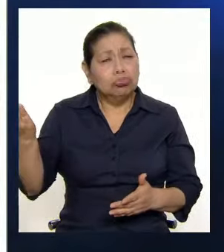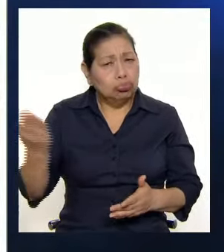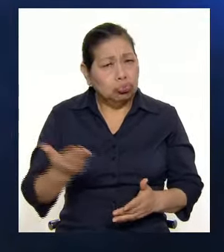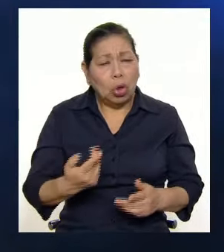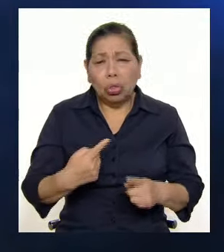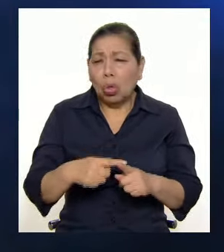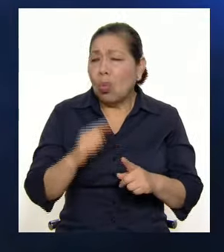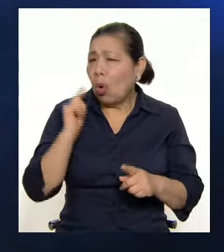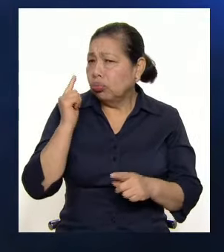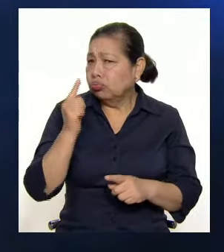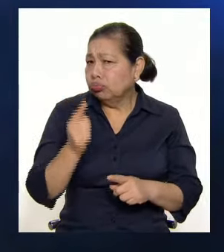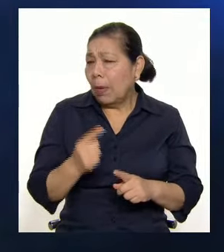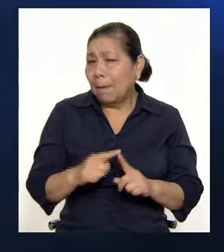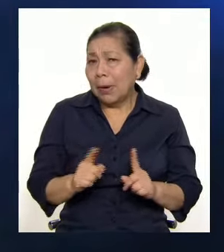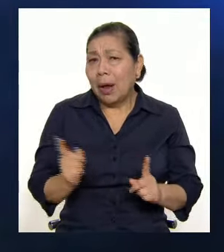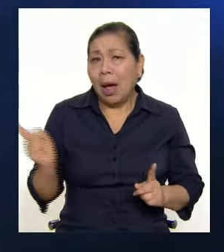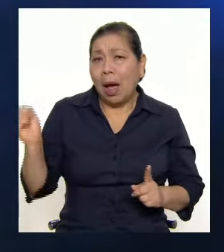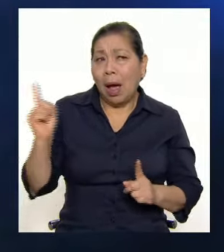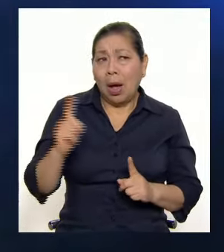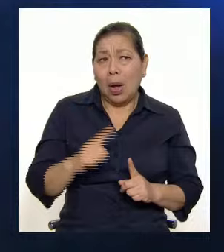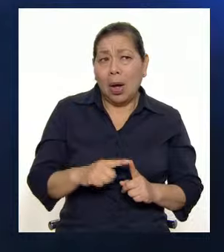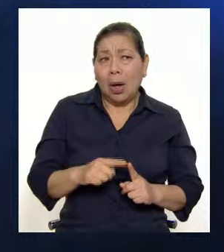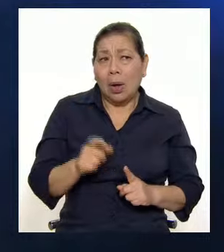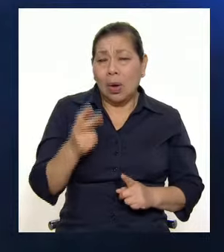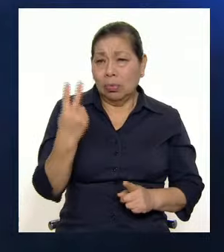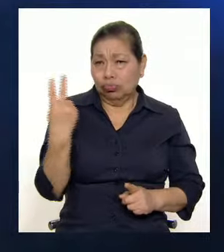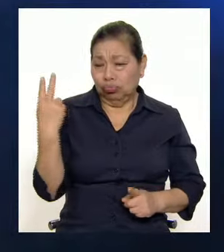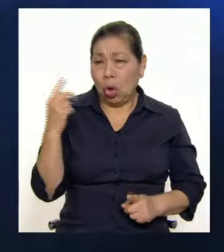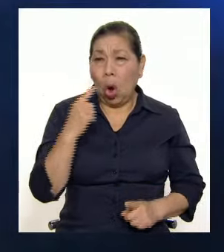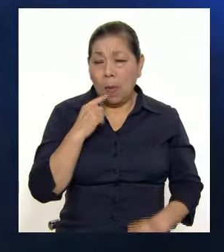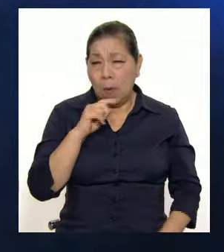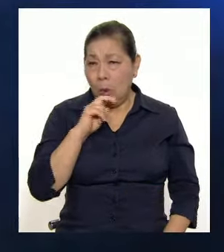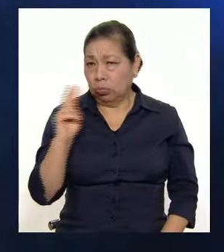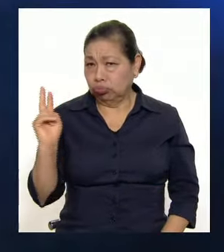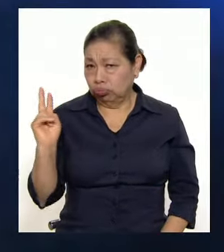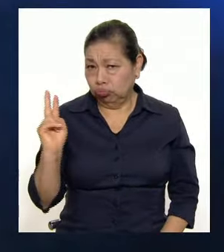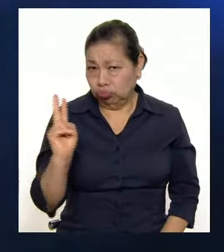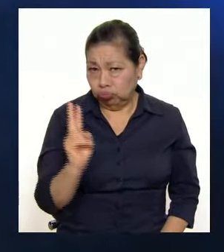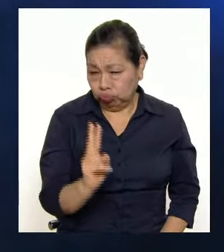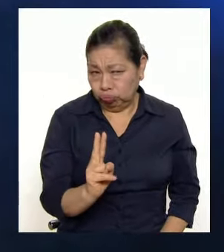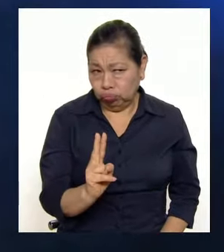clientes a todas horas, hasta que llegó una pareja en particular.